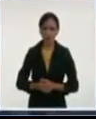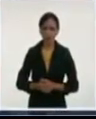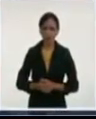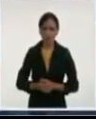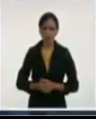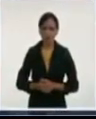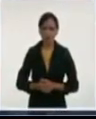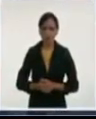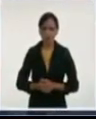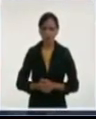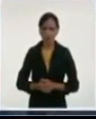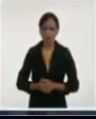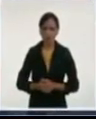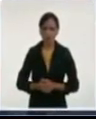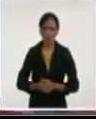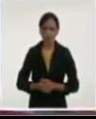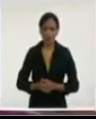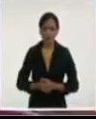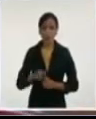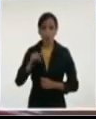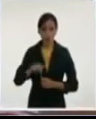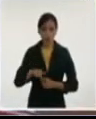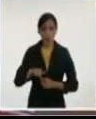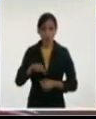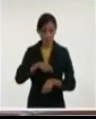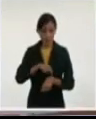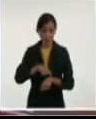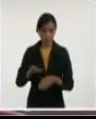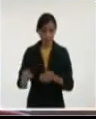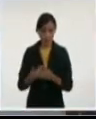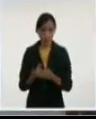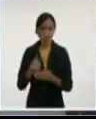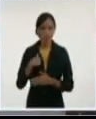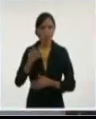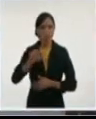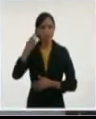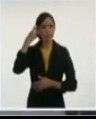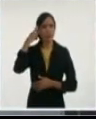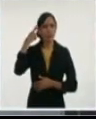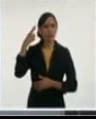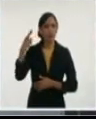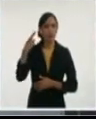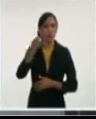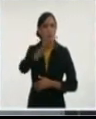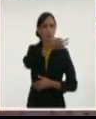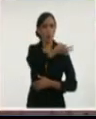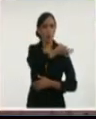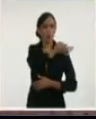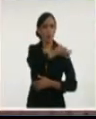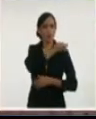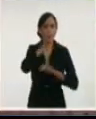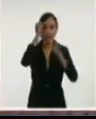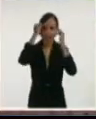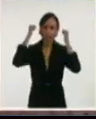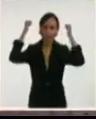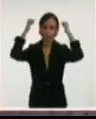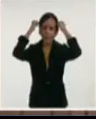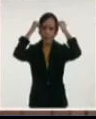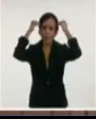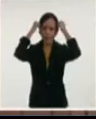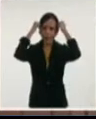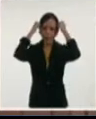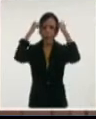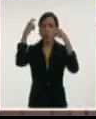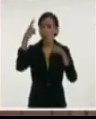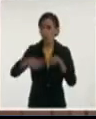palabras del inolvidable comandante Camilo Cienfuegos, cuando en otro momento crucial